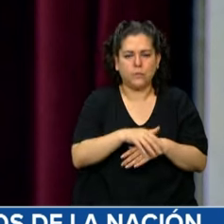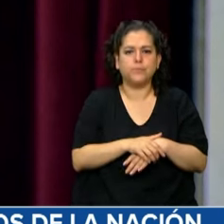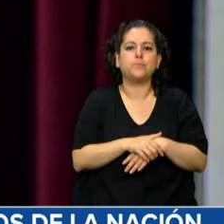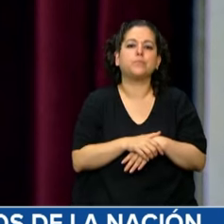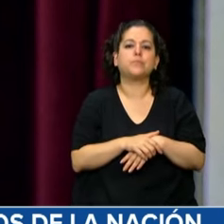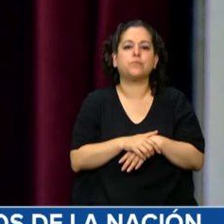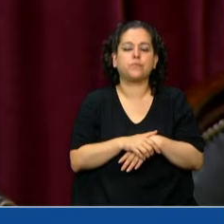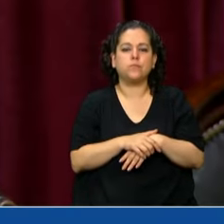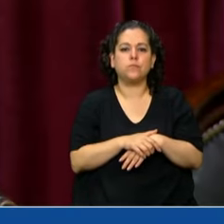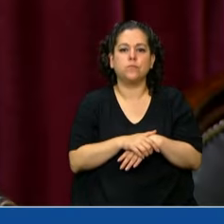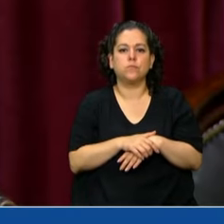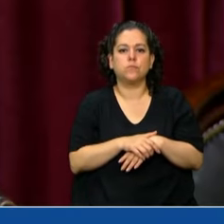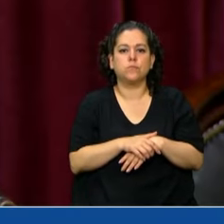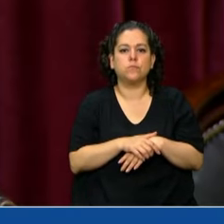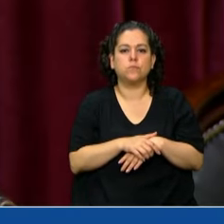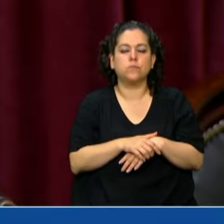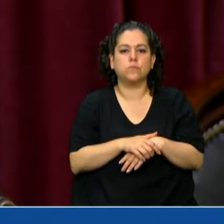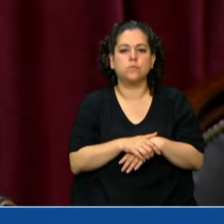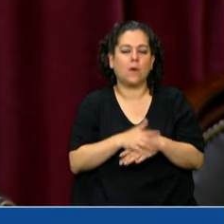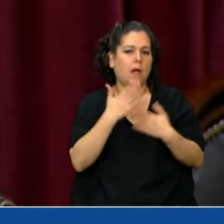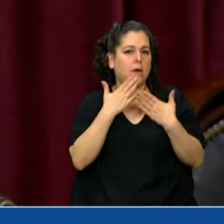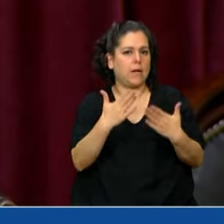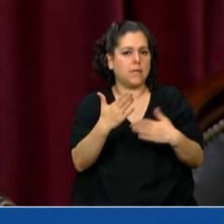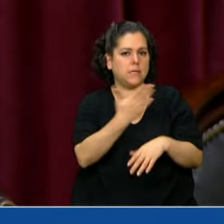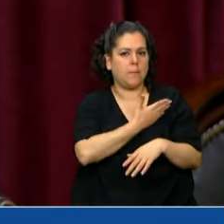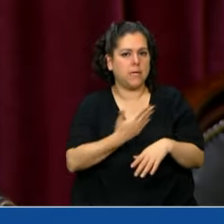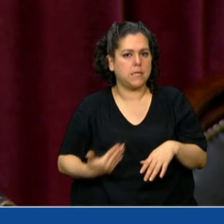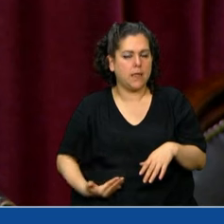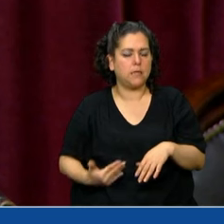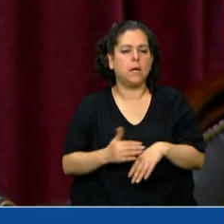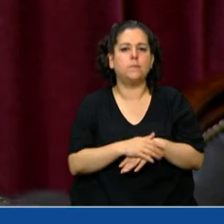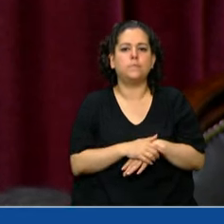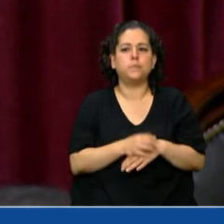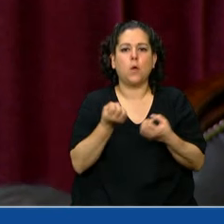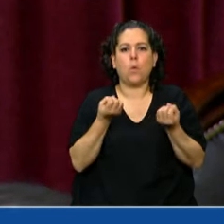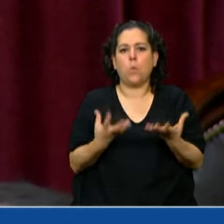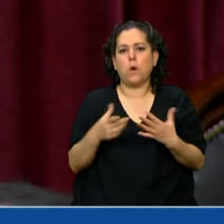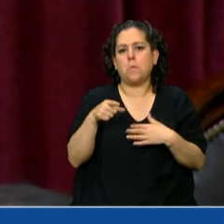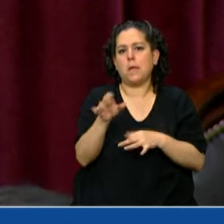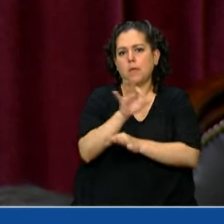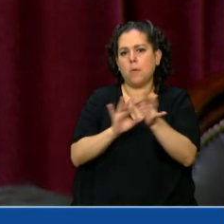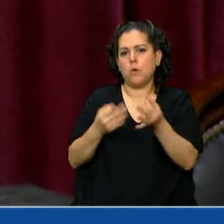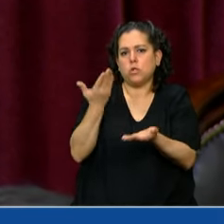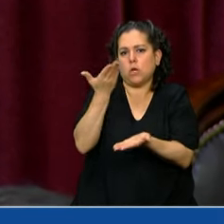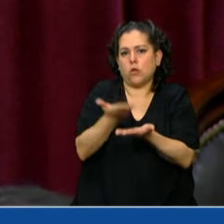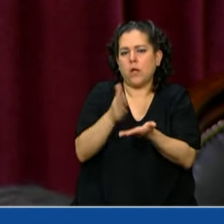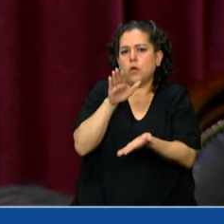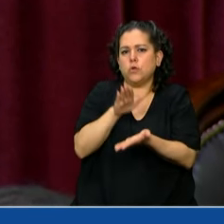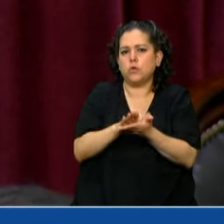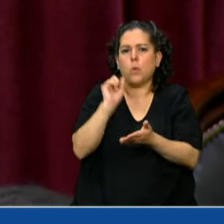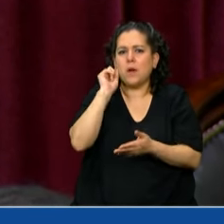la palabra Gracias presidenta Bueno este proyecto de promoción del gas